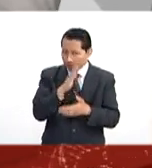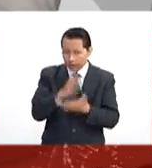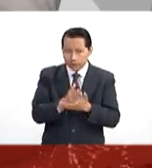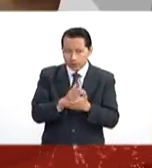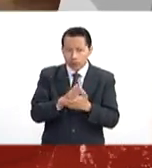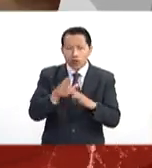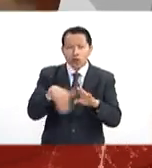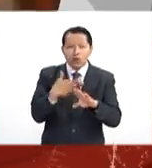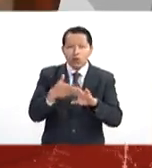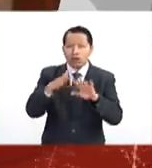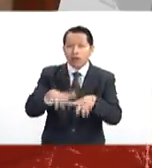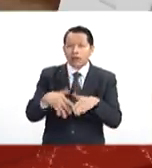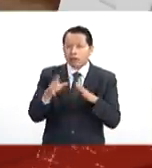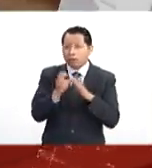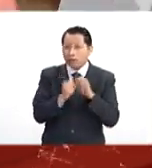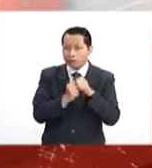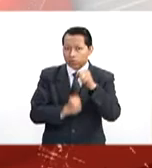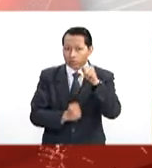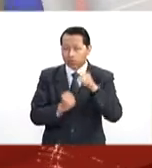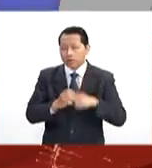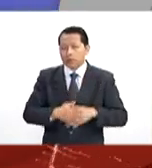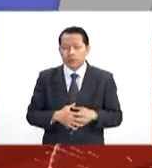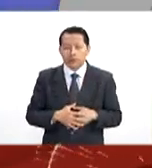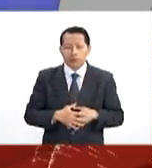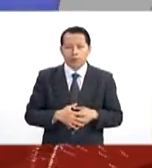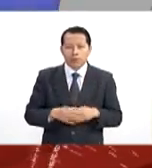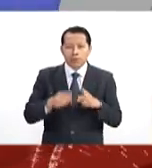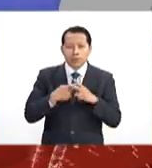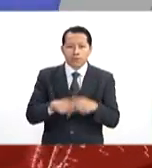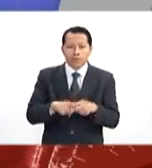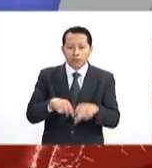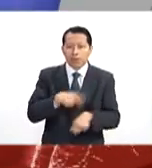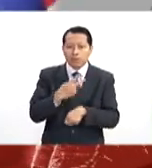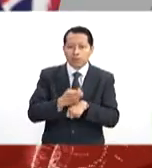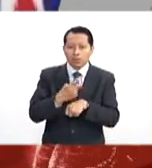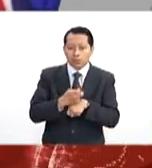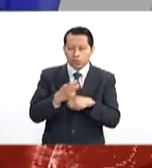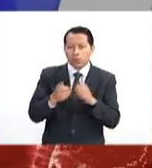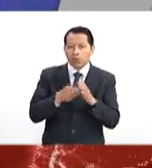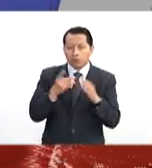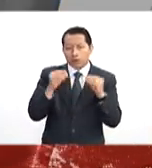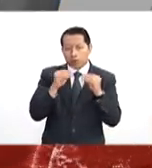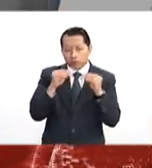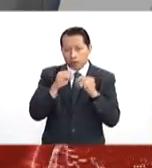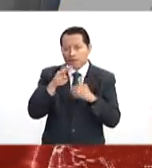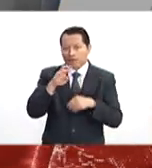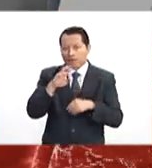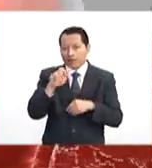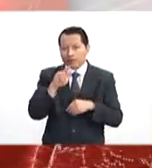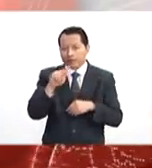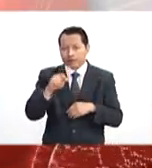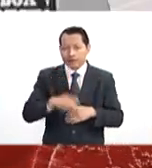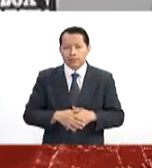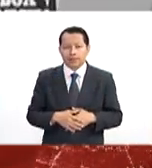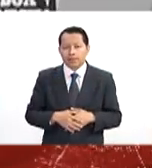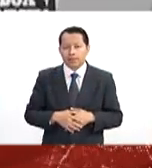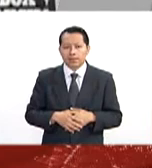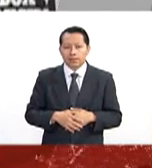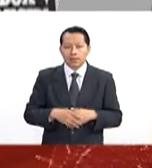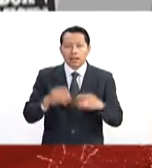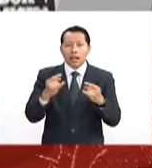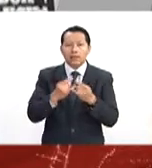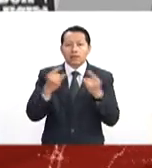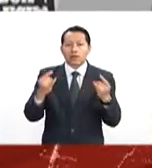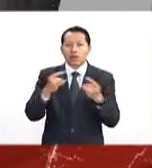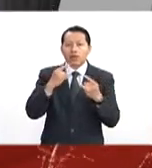la Asamblea Constituyente. Inicia la segunda ronda de negociaciones del Brexit. La